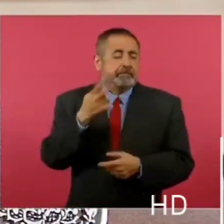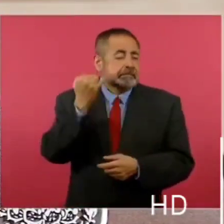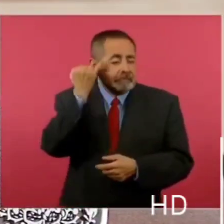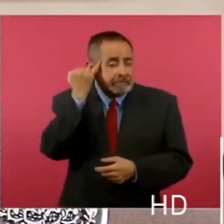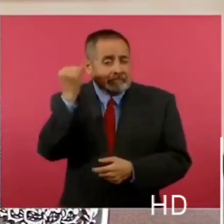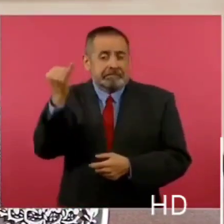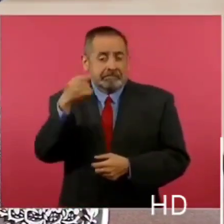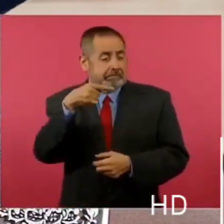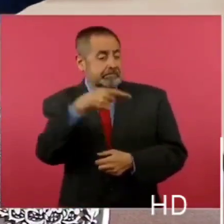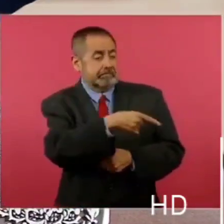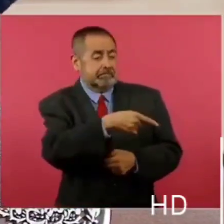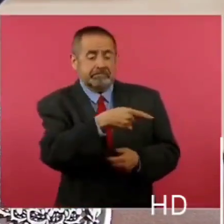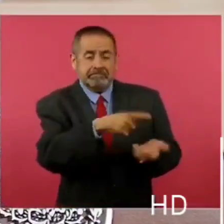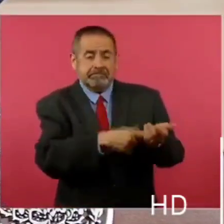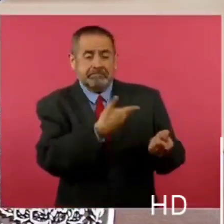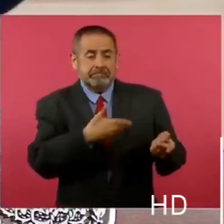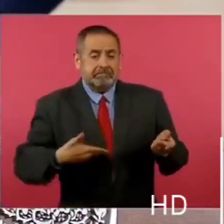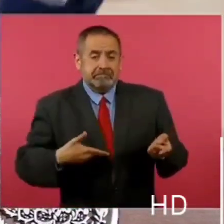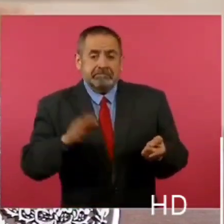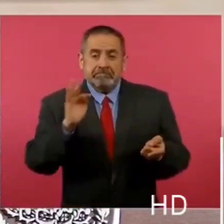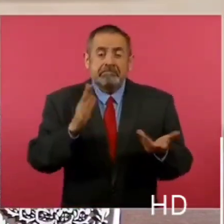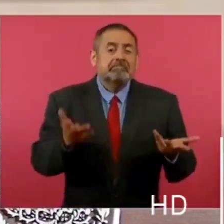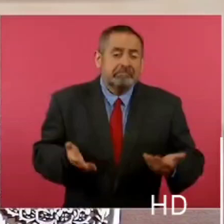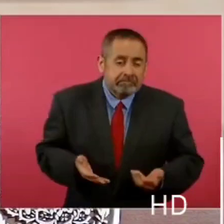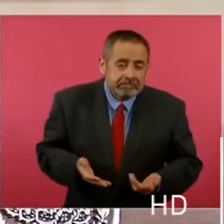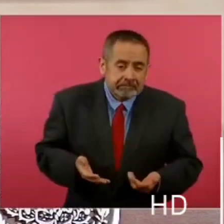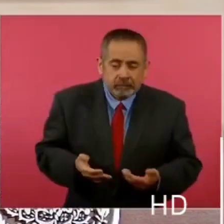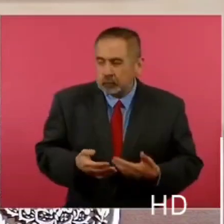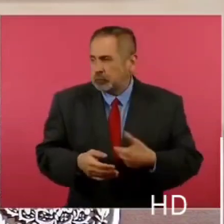Estaría el país, entre otras cosas,